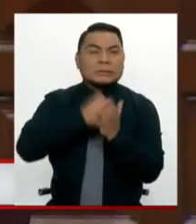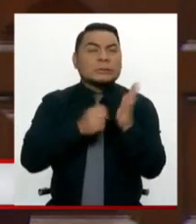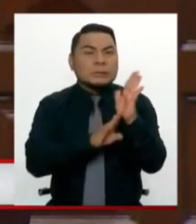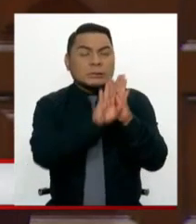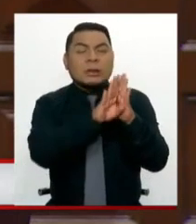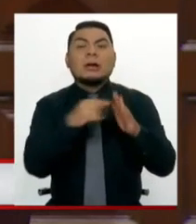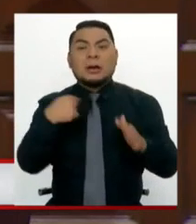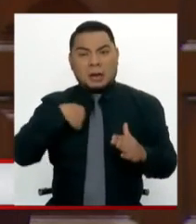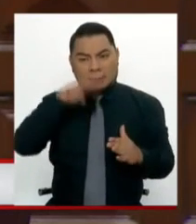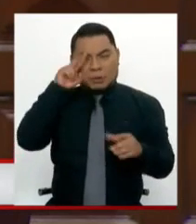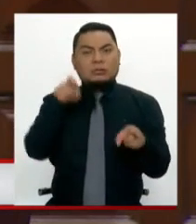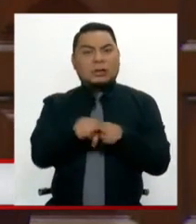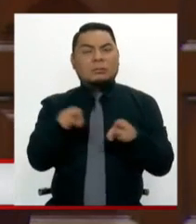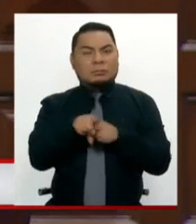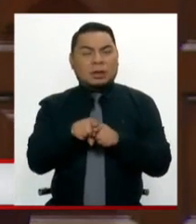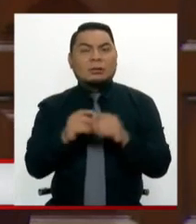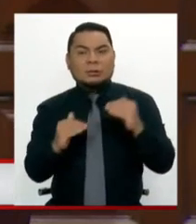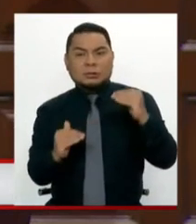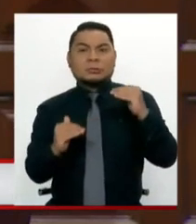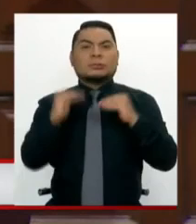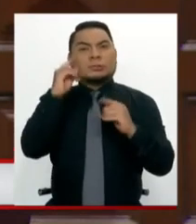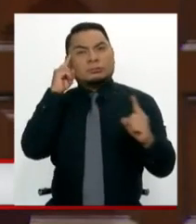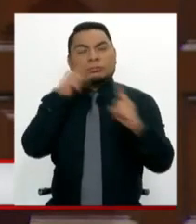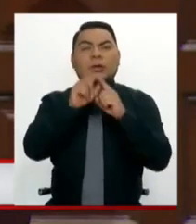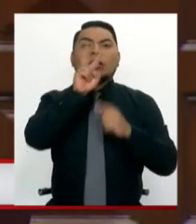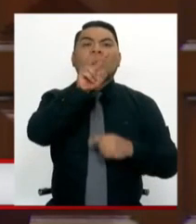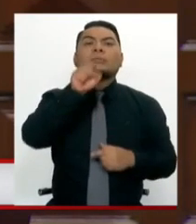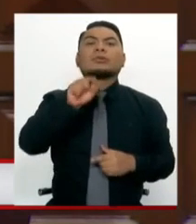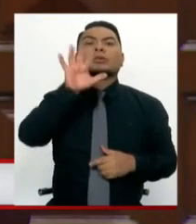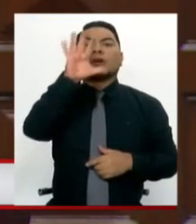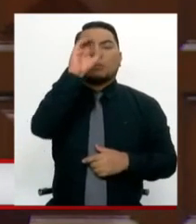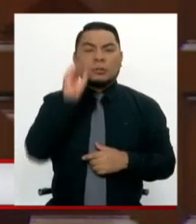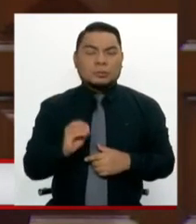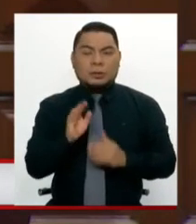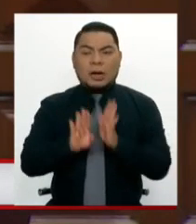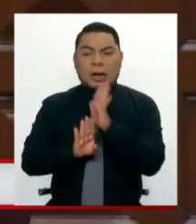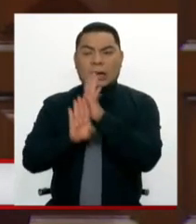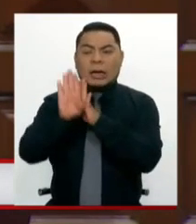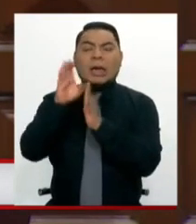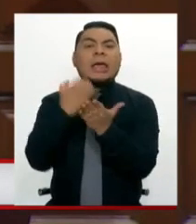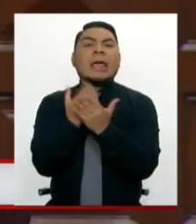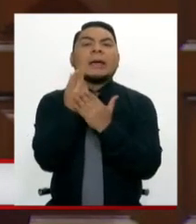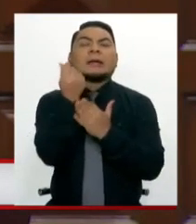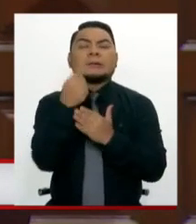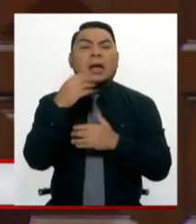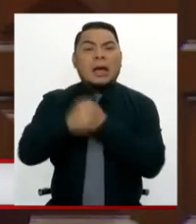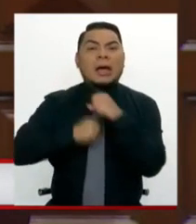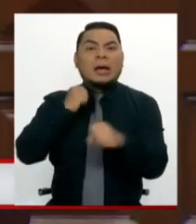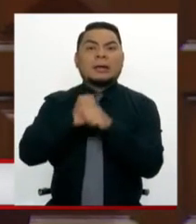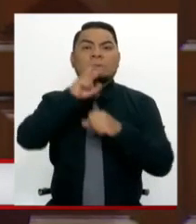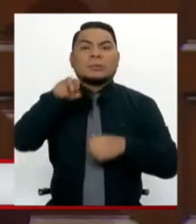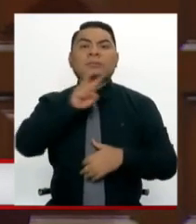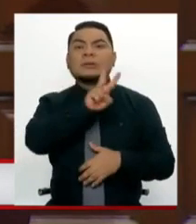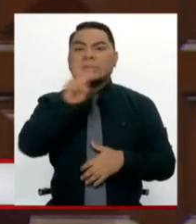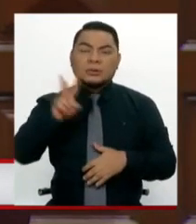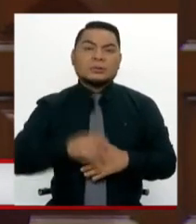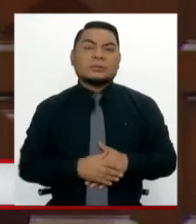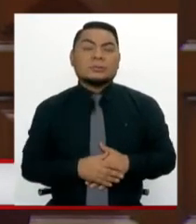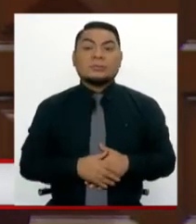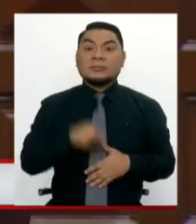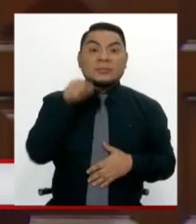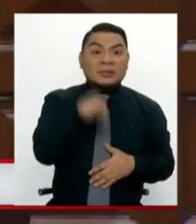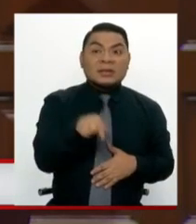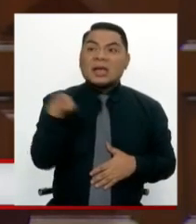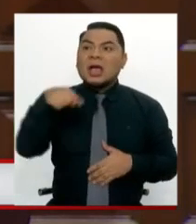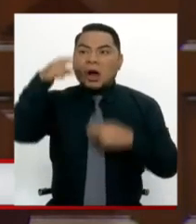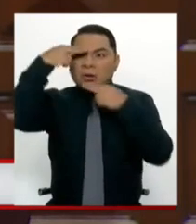también superamos la proyección del 2.5% del crecimiento económico para el año 2022. Eso